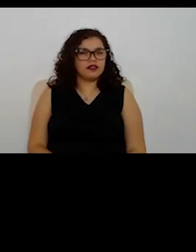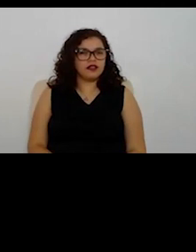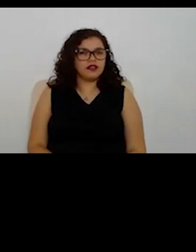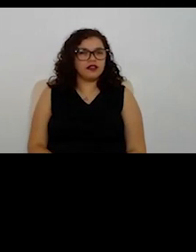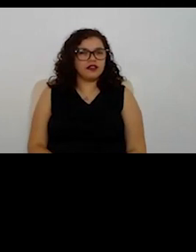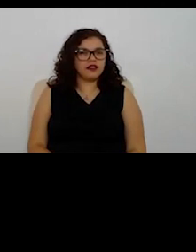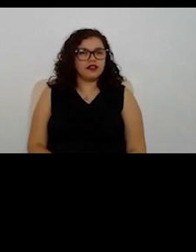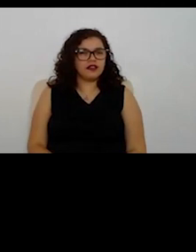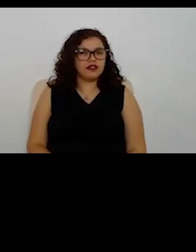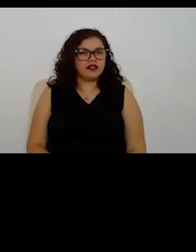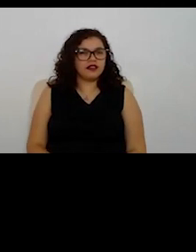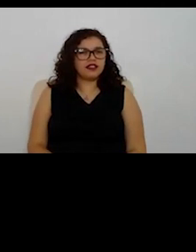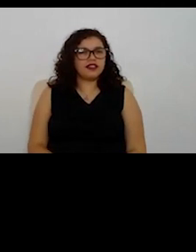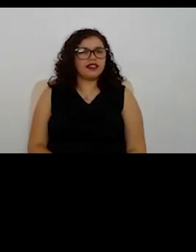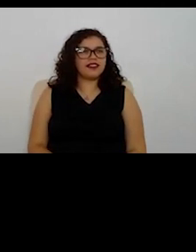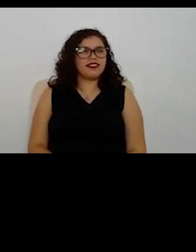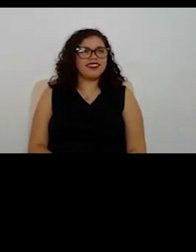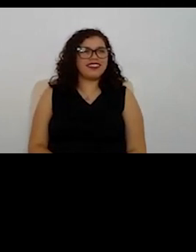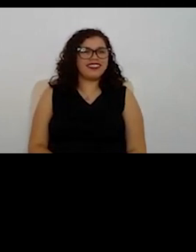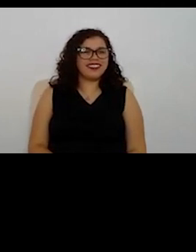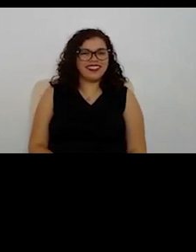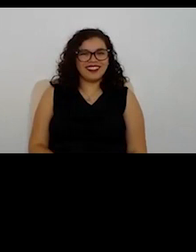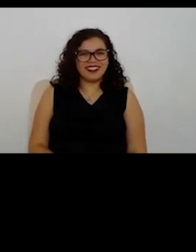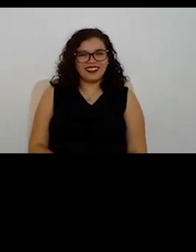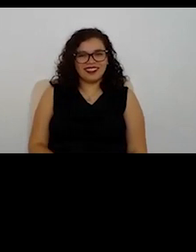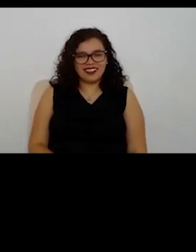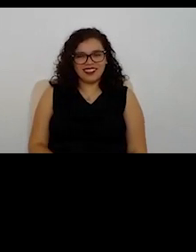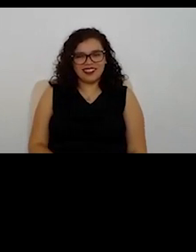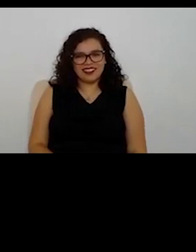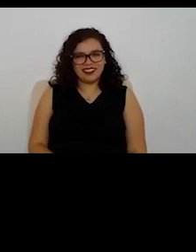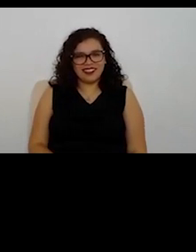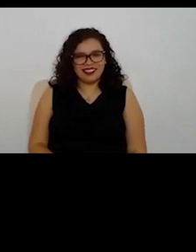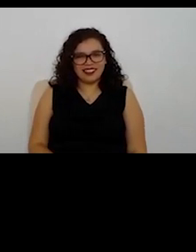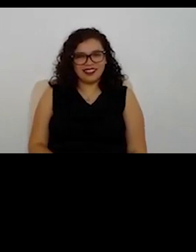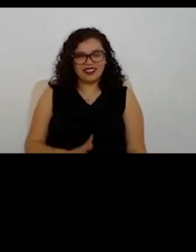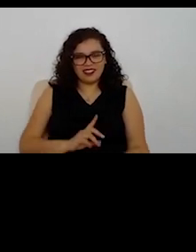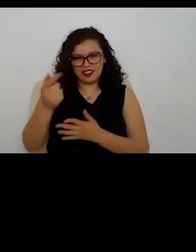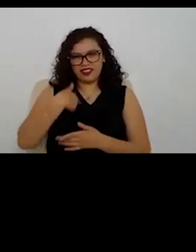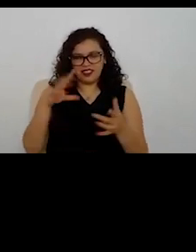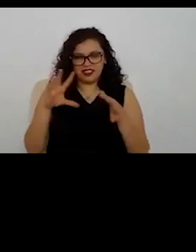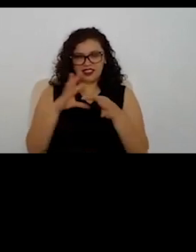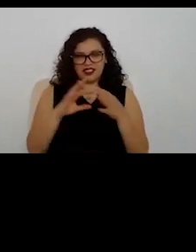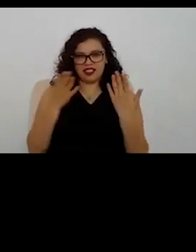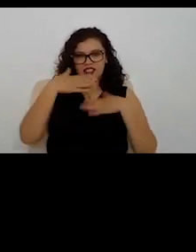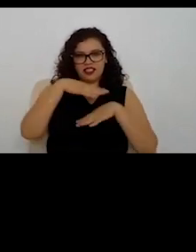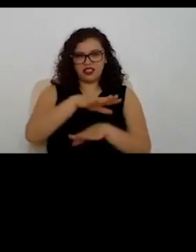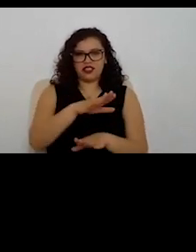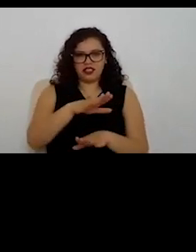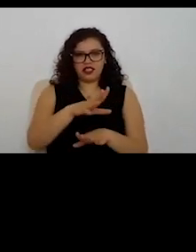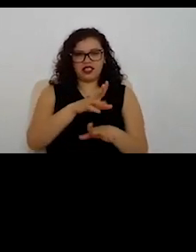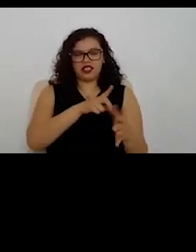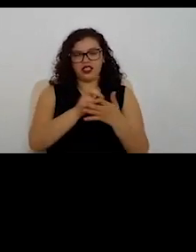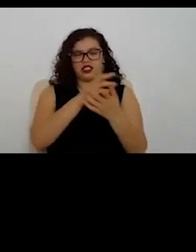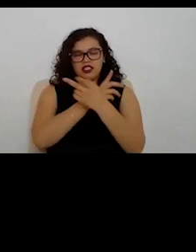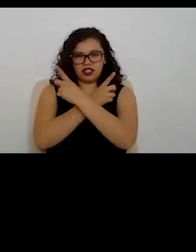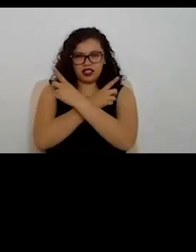Listo. Súper, muchas gracias por el resumen de los derechos constitucionales. Yo les voy a exponer un poco sobre el concepto de trabajo digno. Este